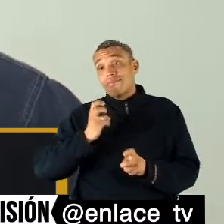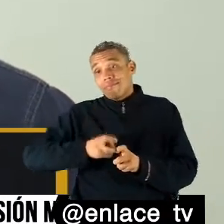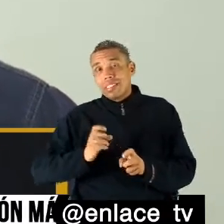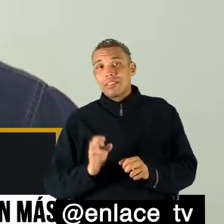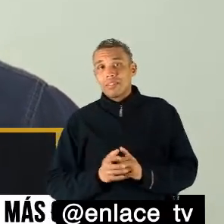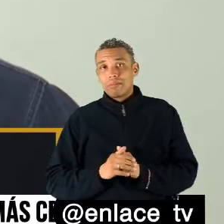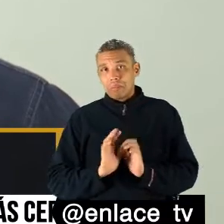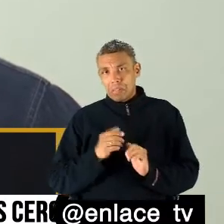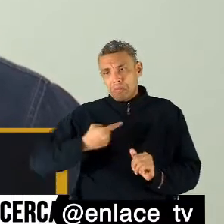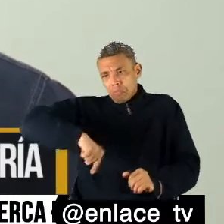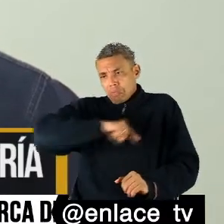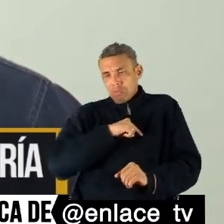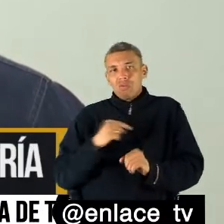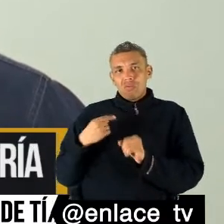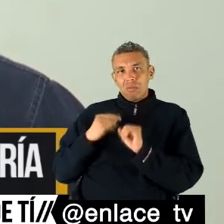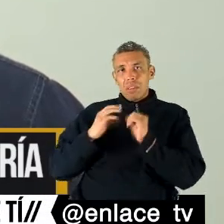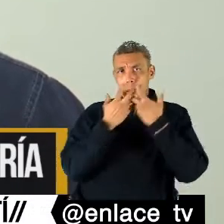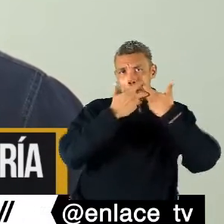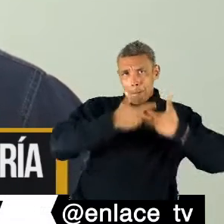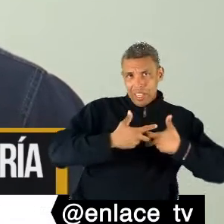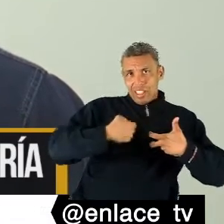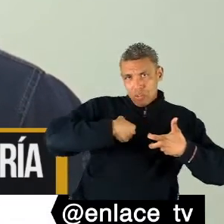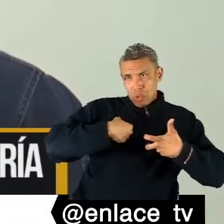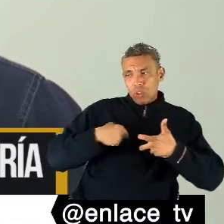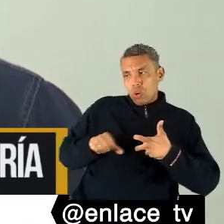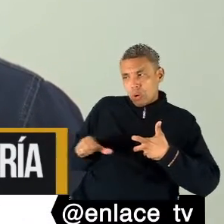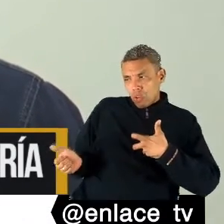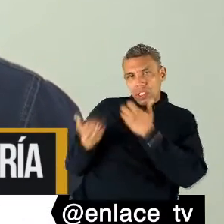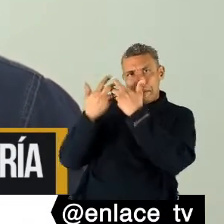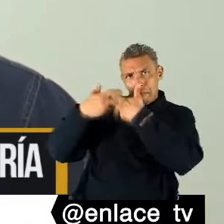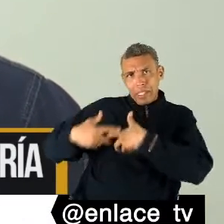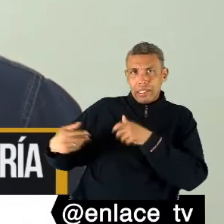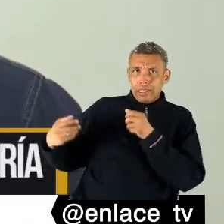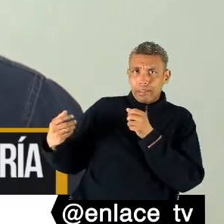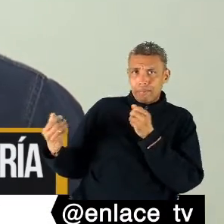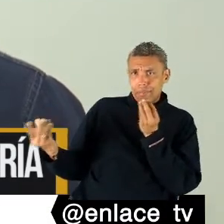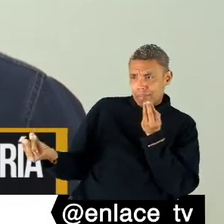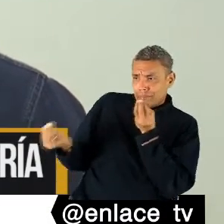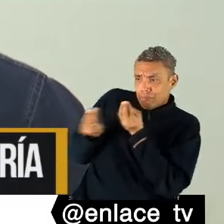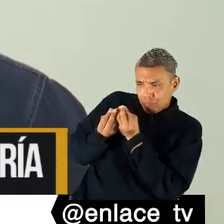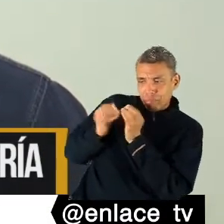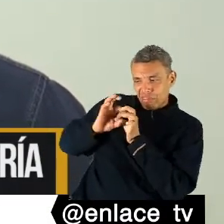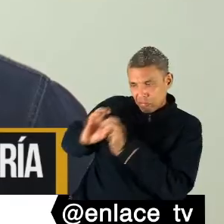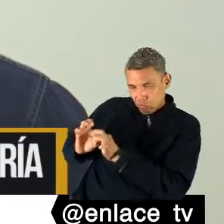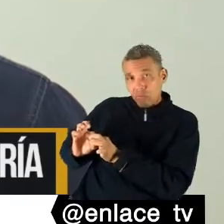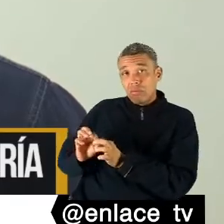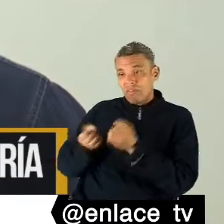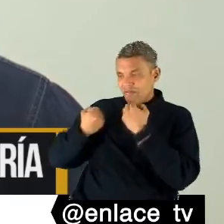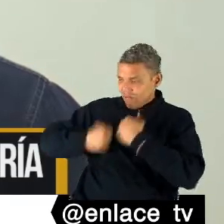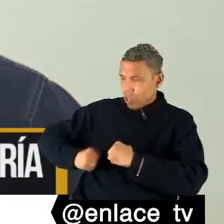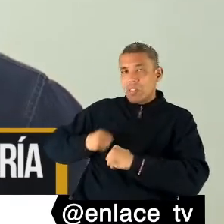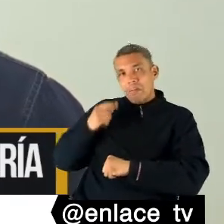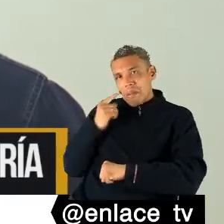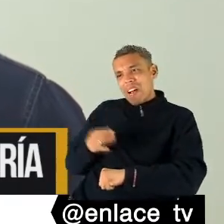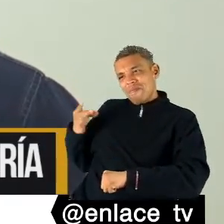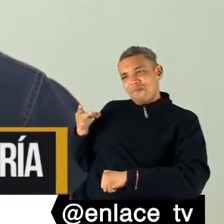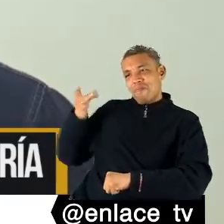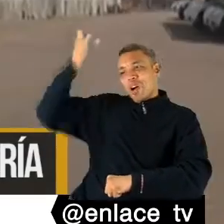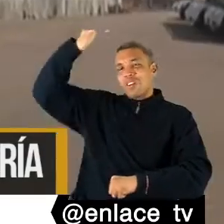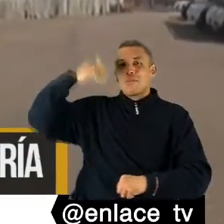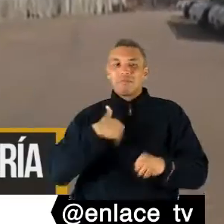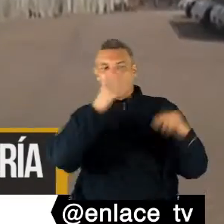2 empresas para llevar adelante con la colaboración de otras, pero sí, fue una lucha bastante constante